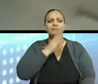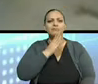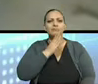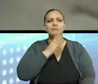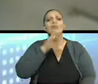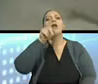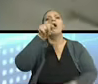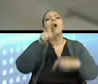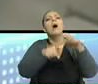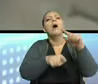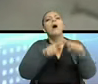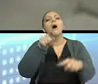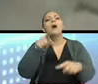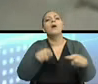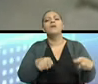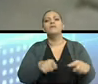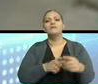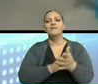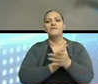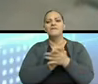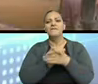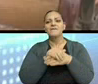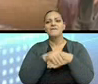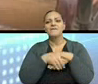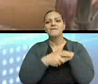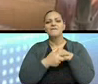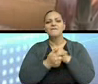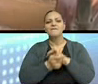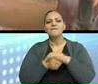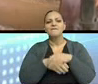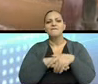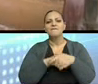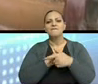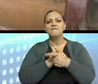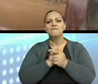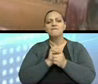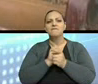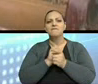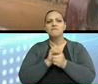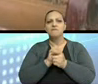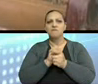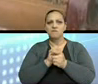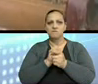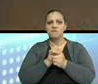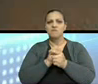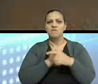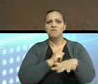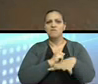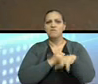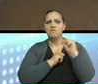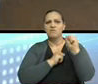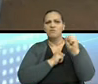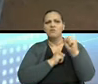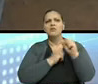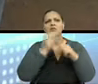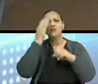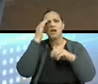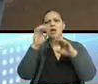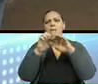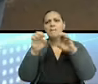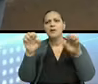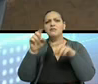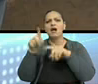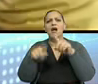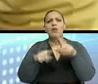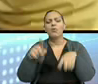Por buscársela por la izquierda y tumbar a los hermanos. Hermanos que de pronto están endeudados. Y miren, hasta llegar